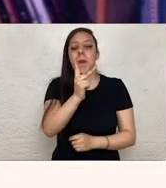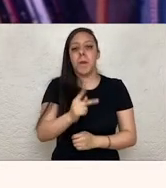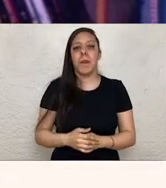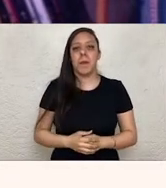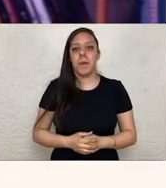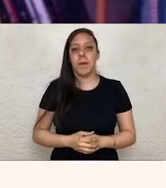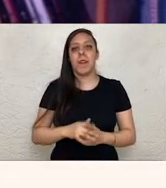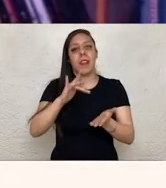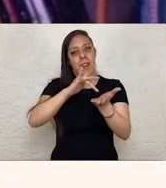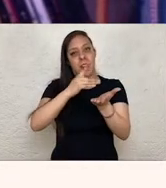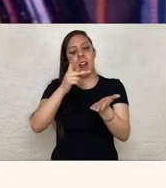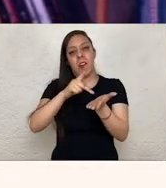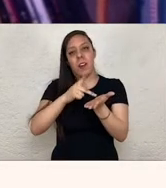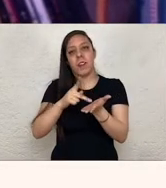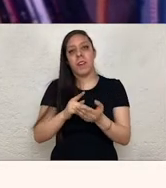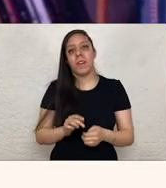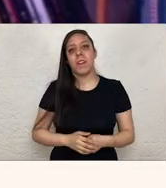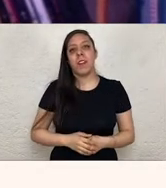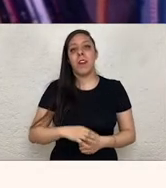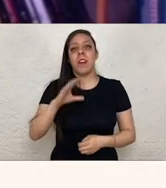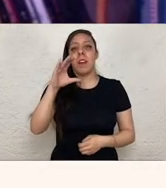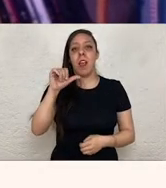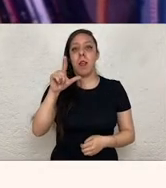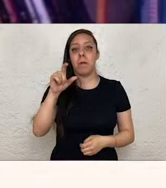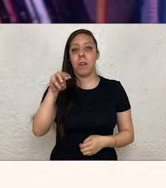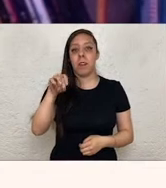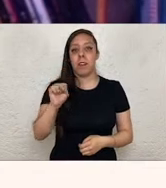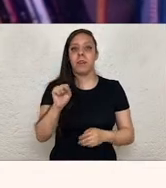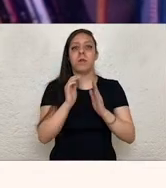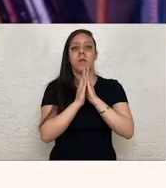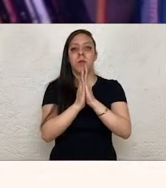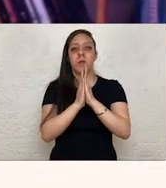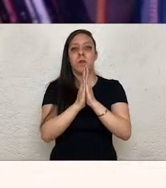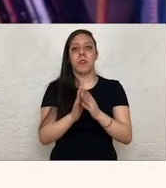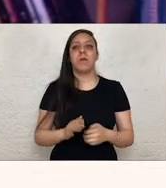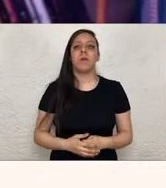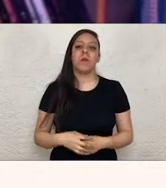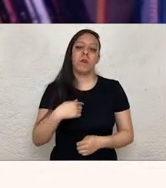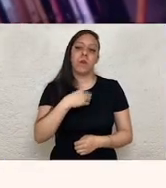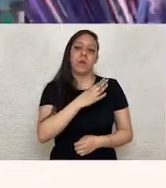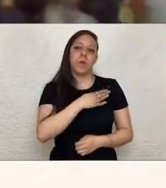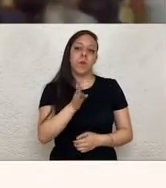Les cedo la palabra de nueva cuenta. Camila, por